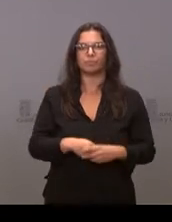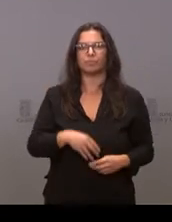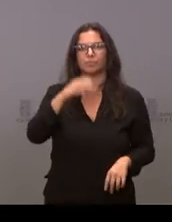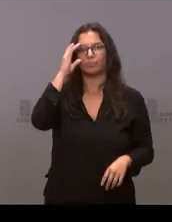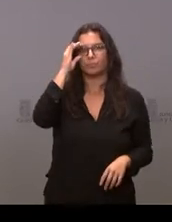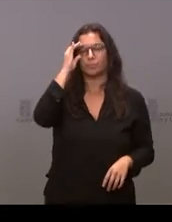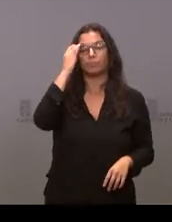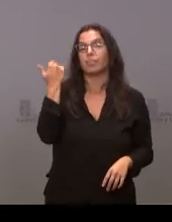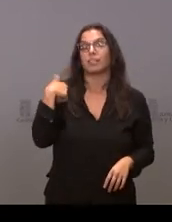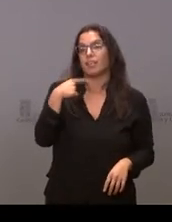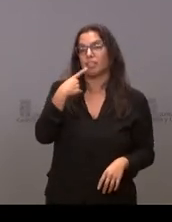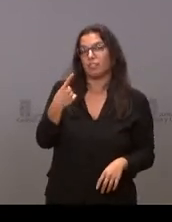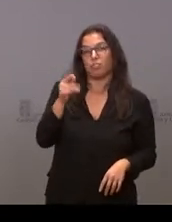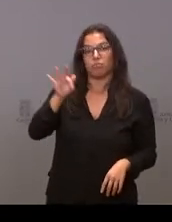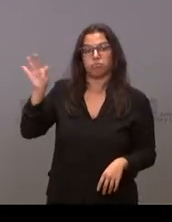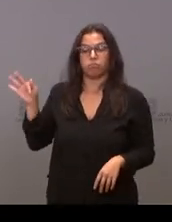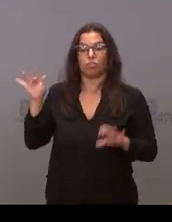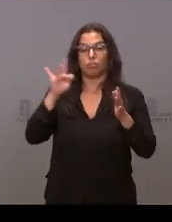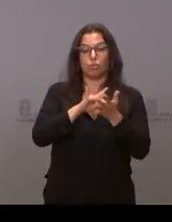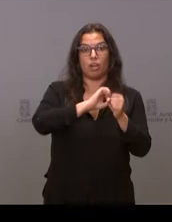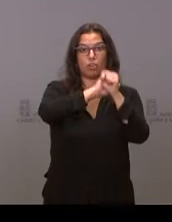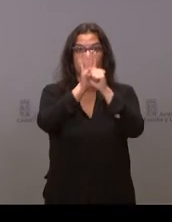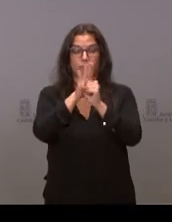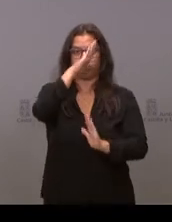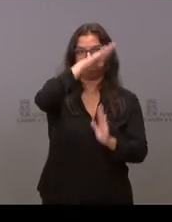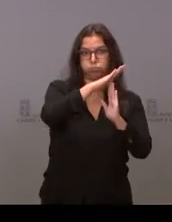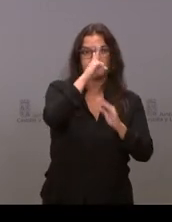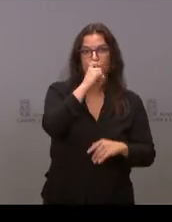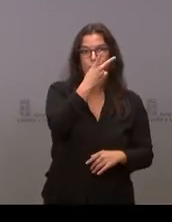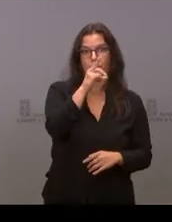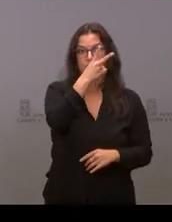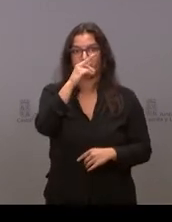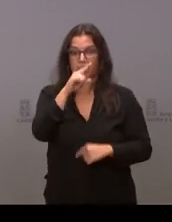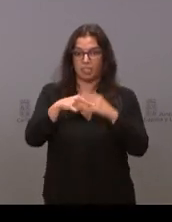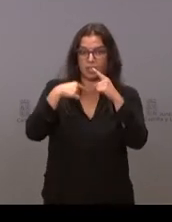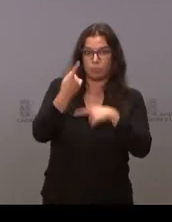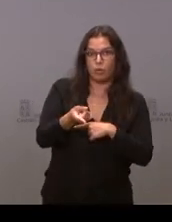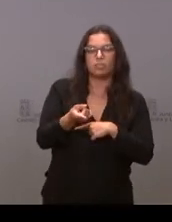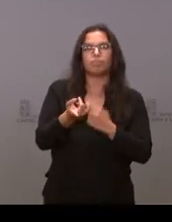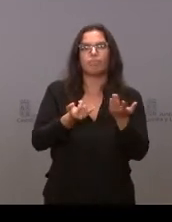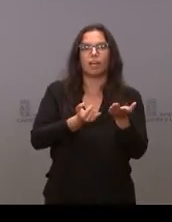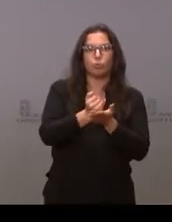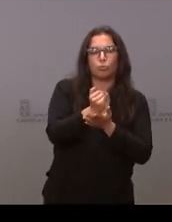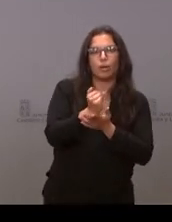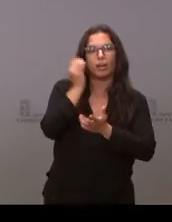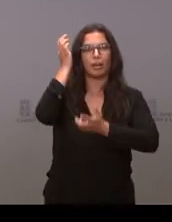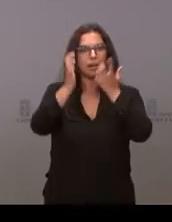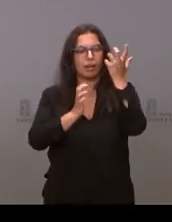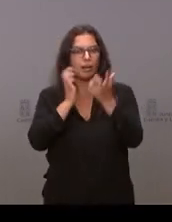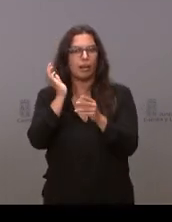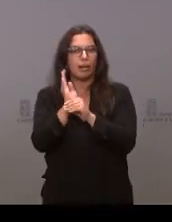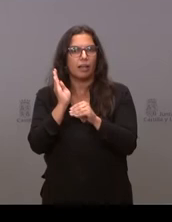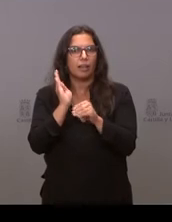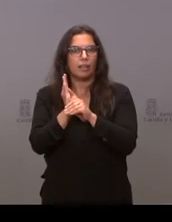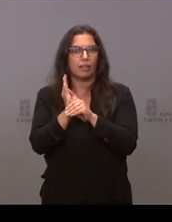Ya se ha dicho, después del parón de la pandemia en el año 2020, los caminos de la agricultura y de la ganadería